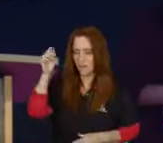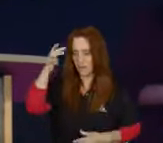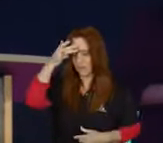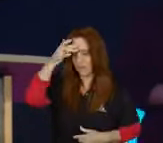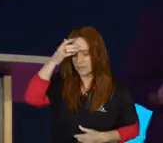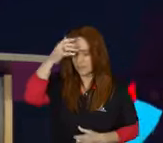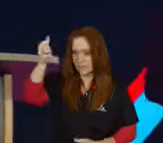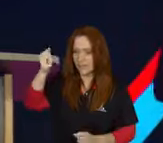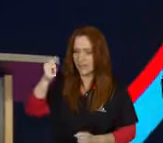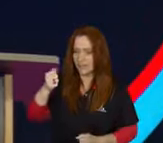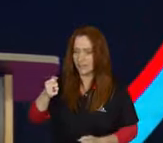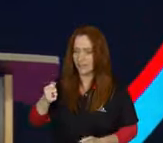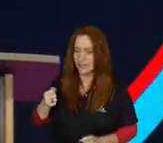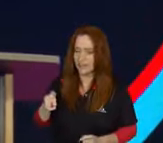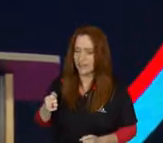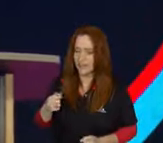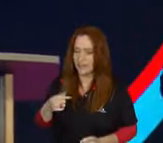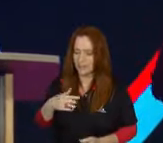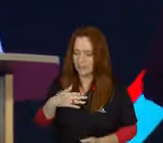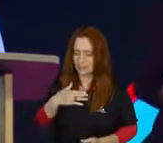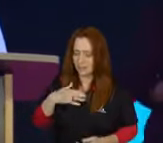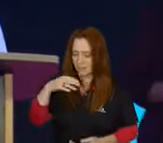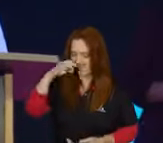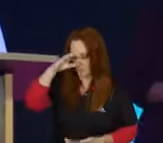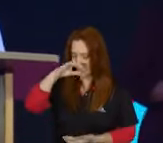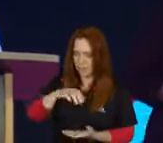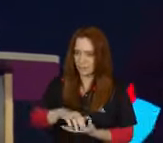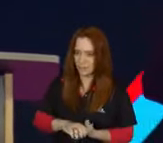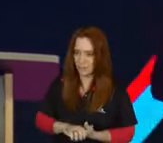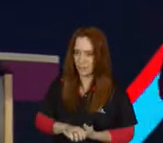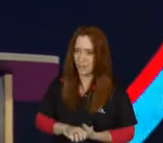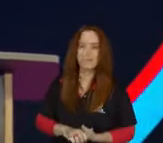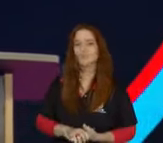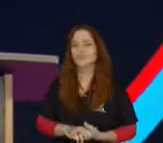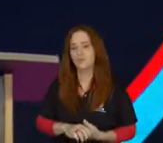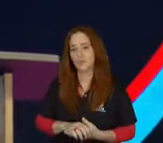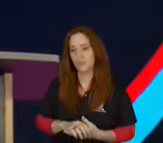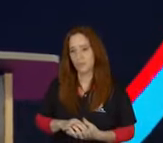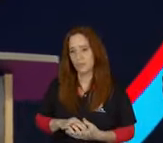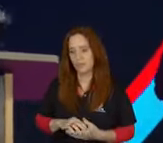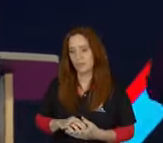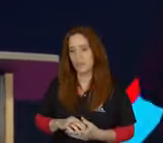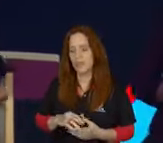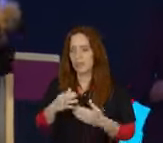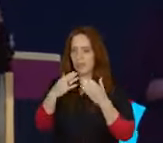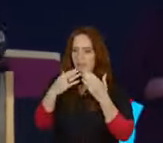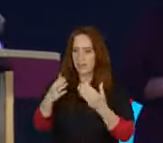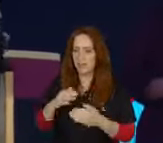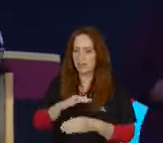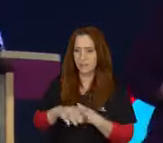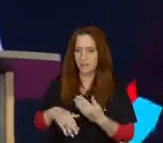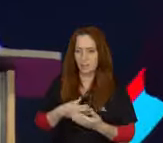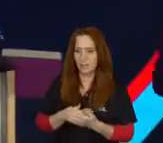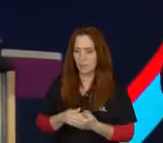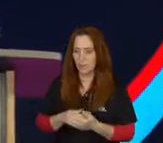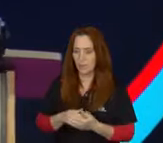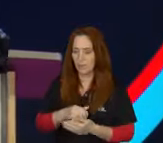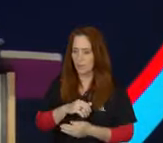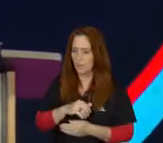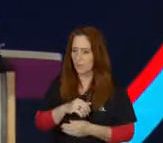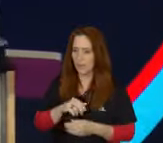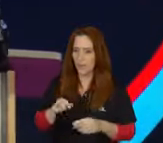esta hora y los que fueron sanados a través de los medios, radio, televisión. Gracias, Señor, por la vida del pastor y